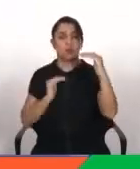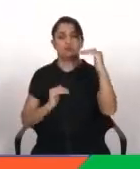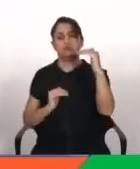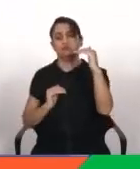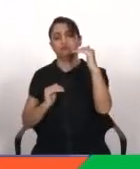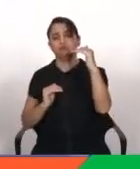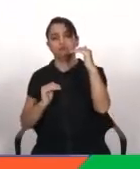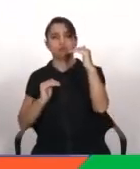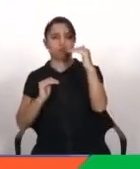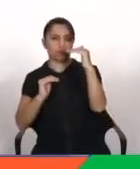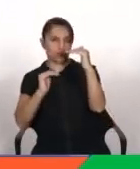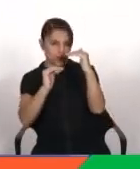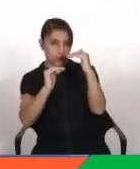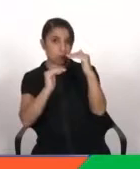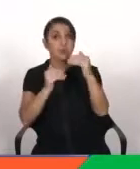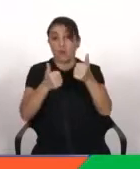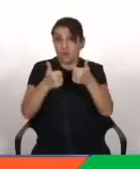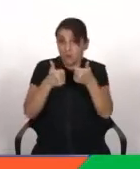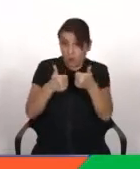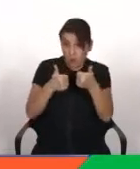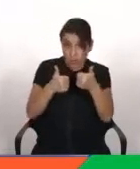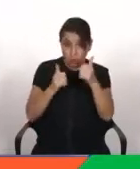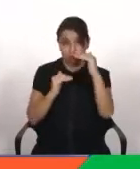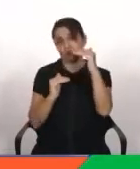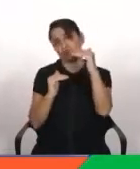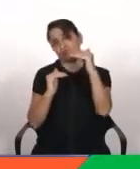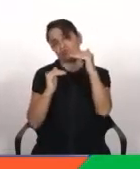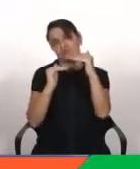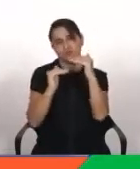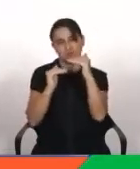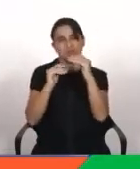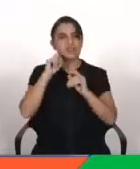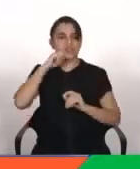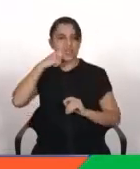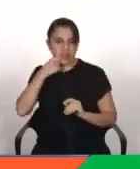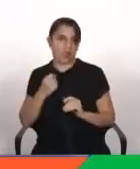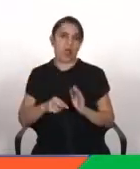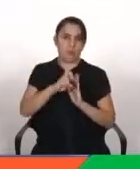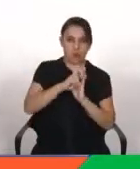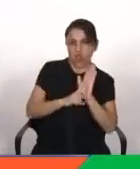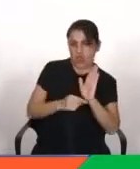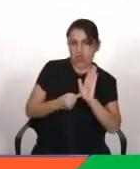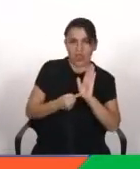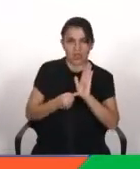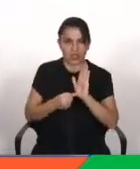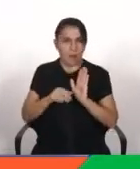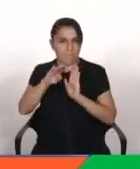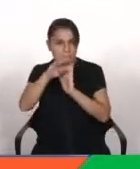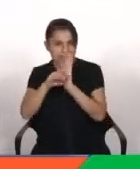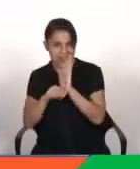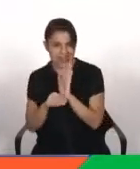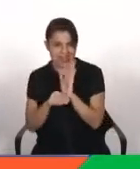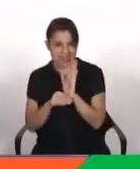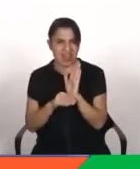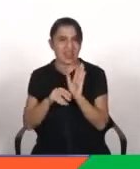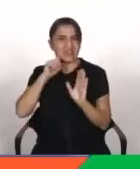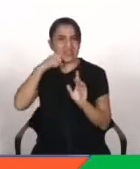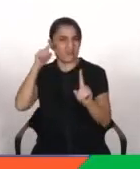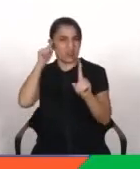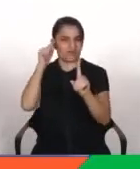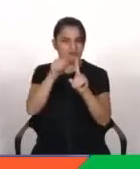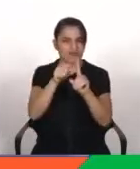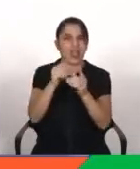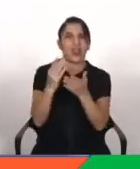que eso es bueno, porque eso quiere decir que las iniciativas que se han ido generando, las medidas que se han ido tomando, han tenido un impacto